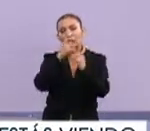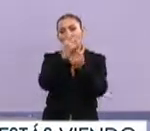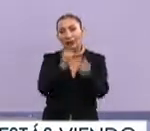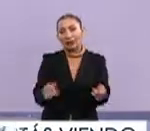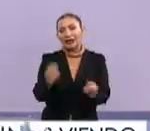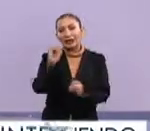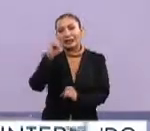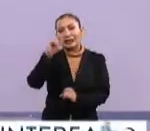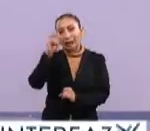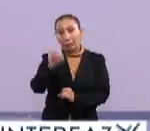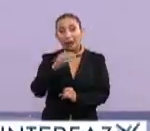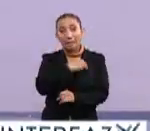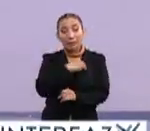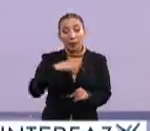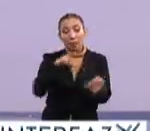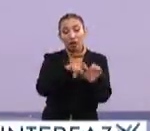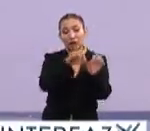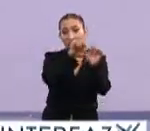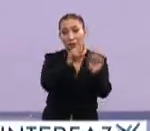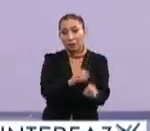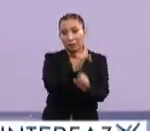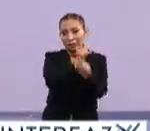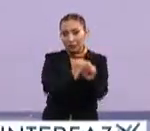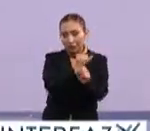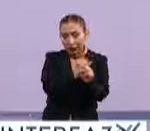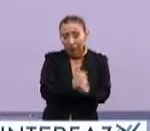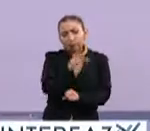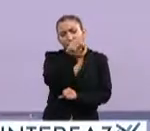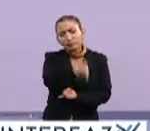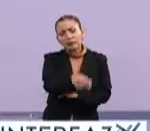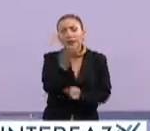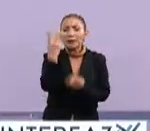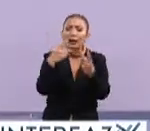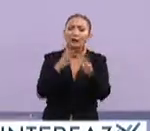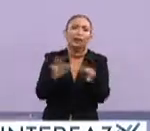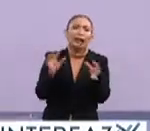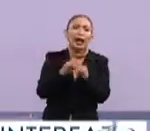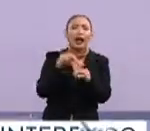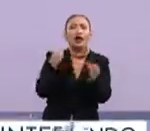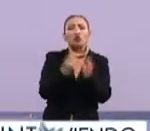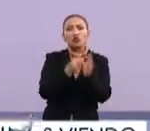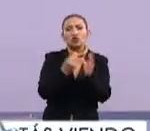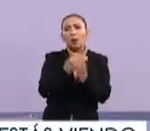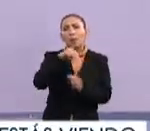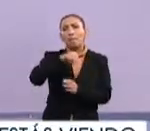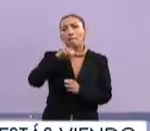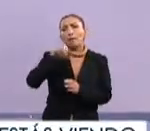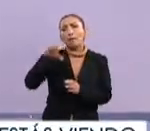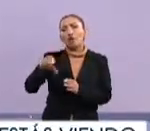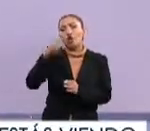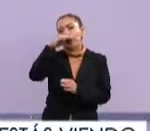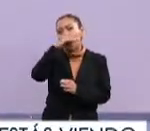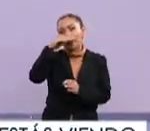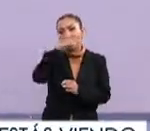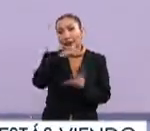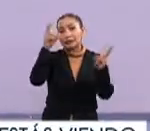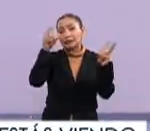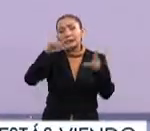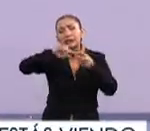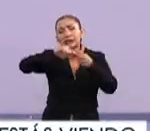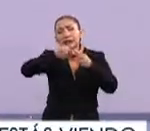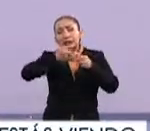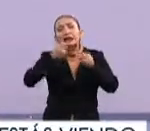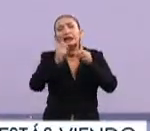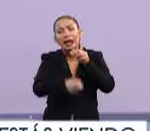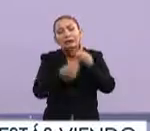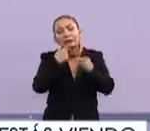el ITAM, y miembro del Sistema Nacional de Investigadores. Él nos viene a platicar sobre el MOOC, sobre el curso gratuito Introducción